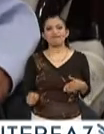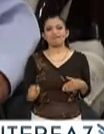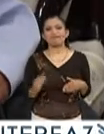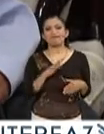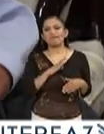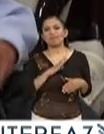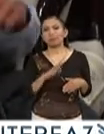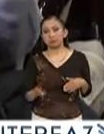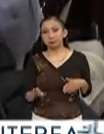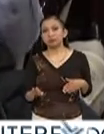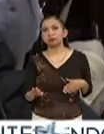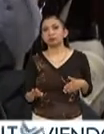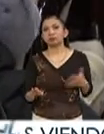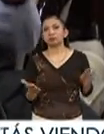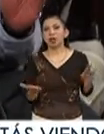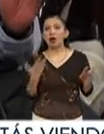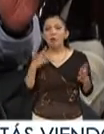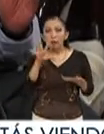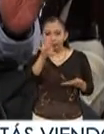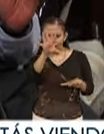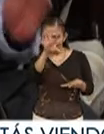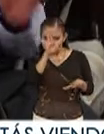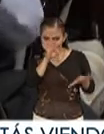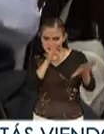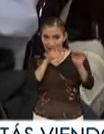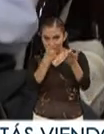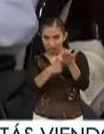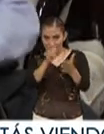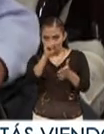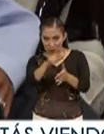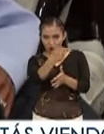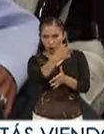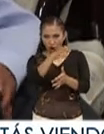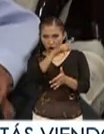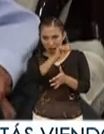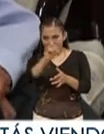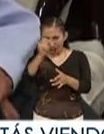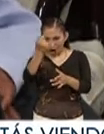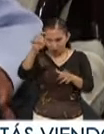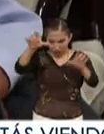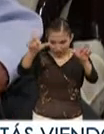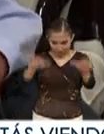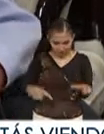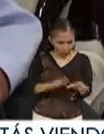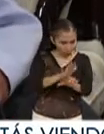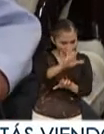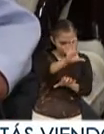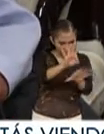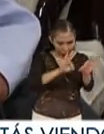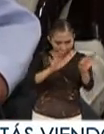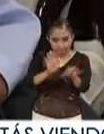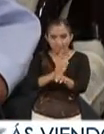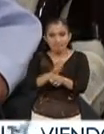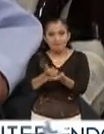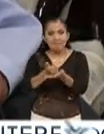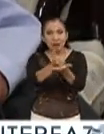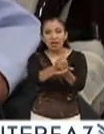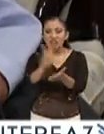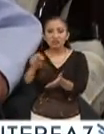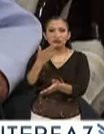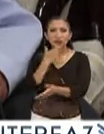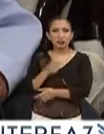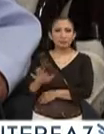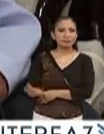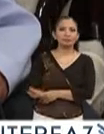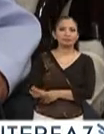de poder escoger dentro de esas herramientas tecnológicas cuáles están en favor y cuáles en